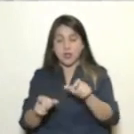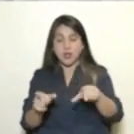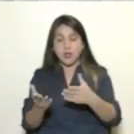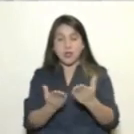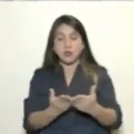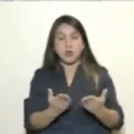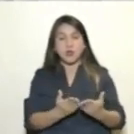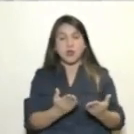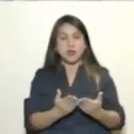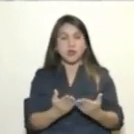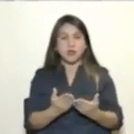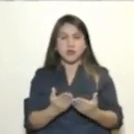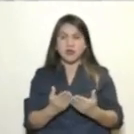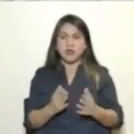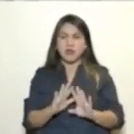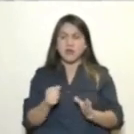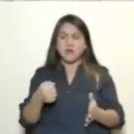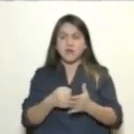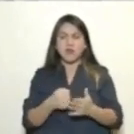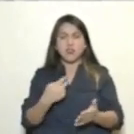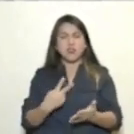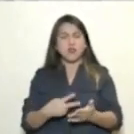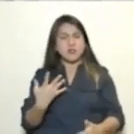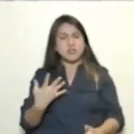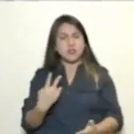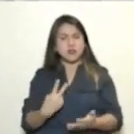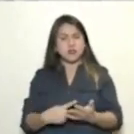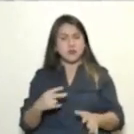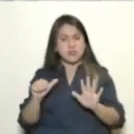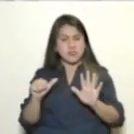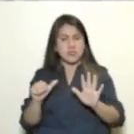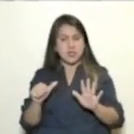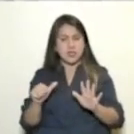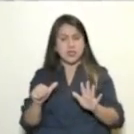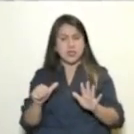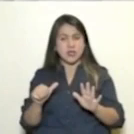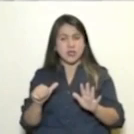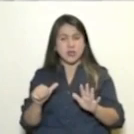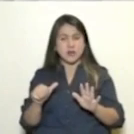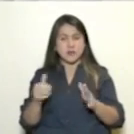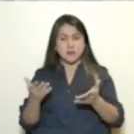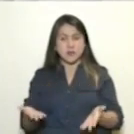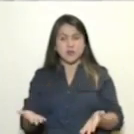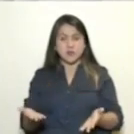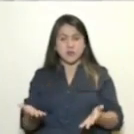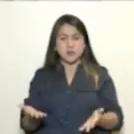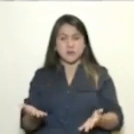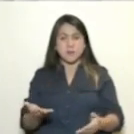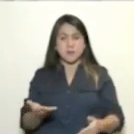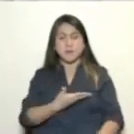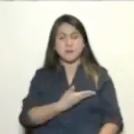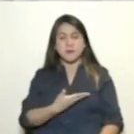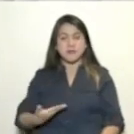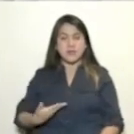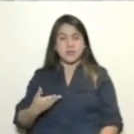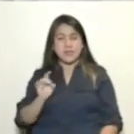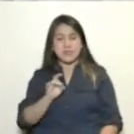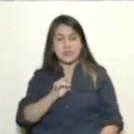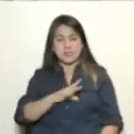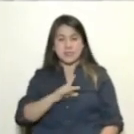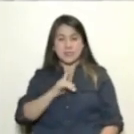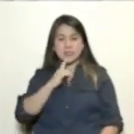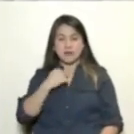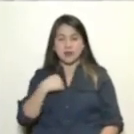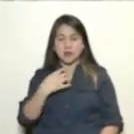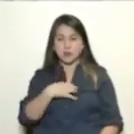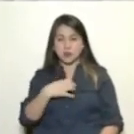del año finales del 2005, 2006, no encontraron nada mejor entonces que agarrar al presidente de Chile, se asustaron los que me estaban